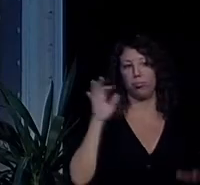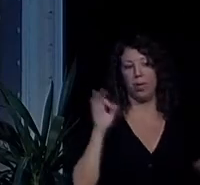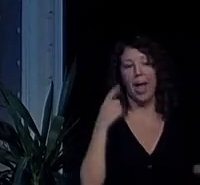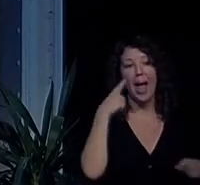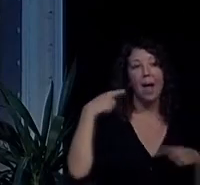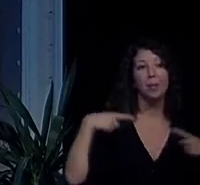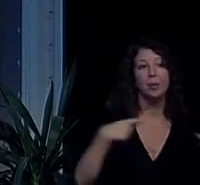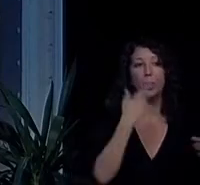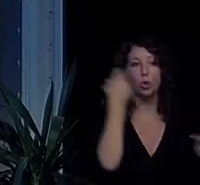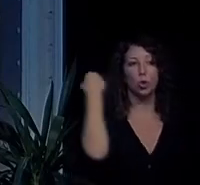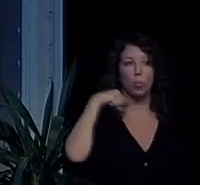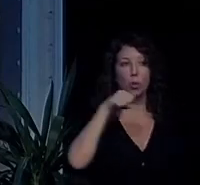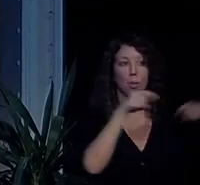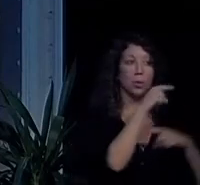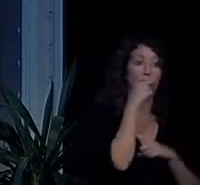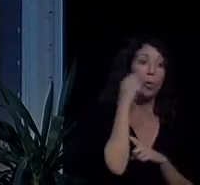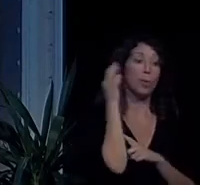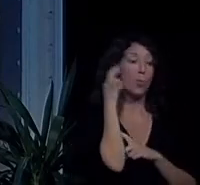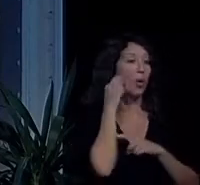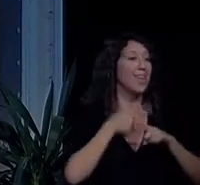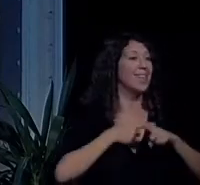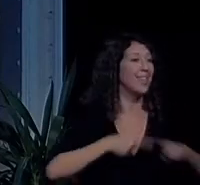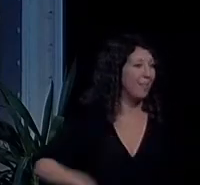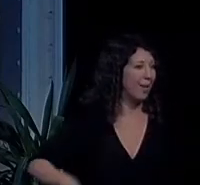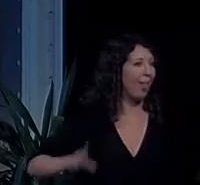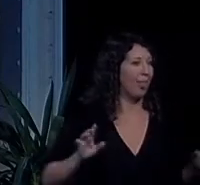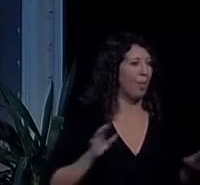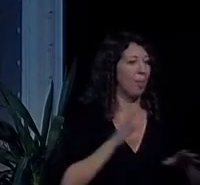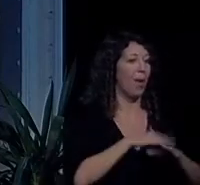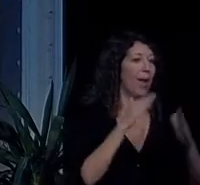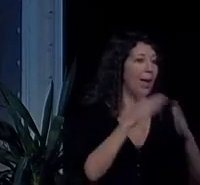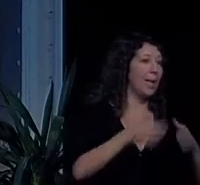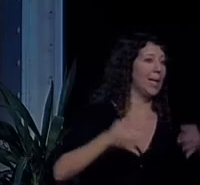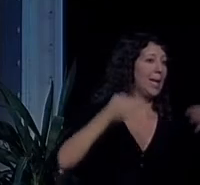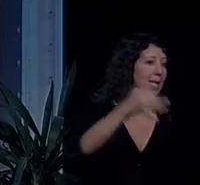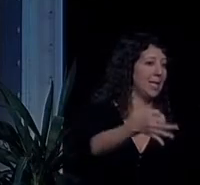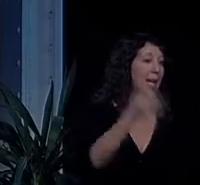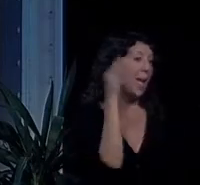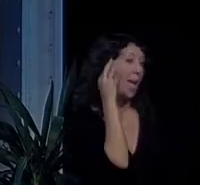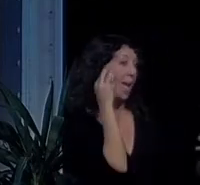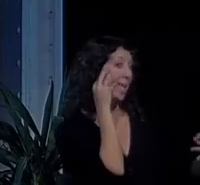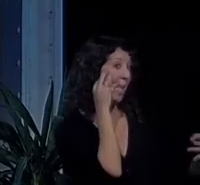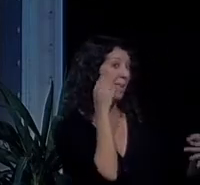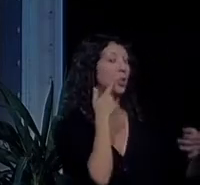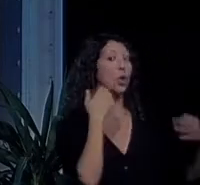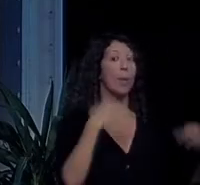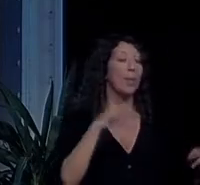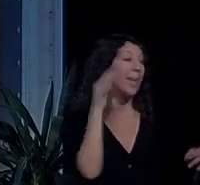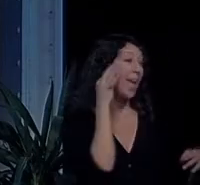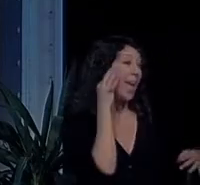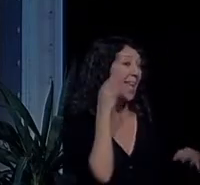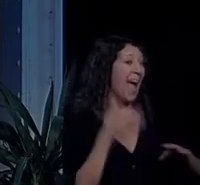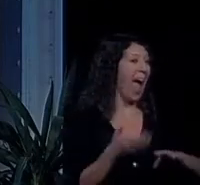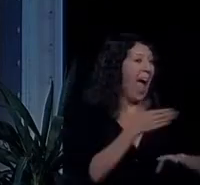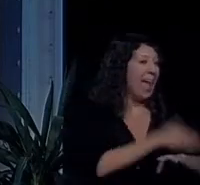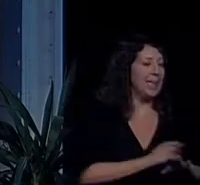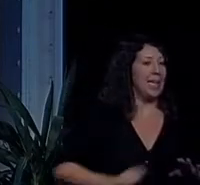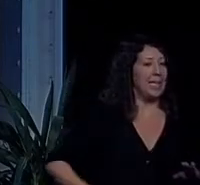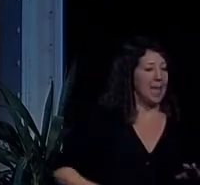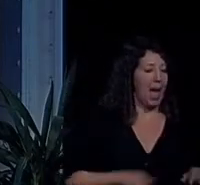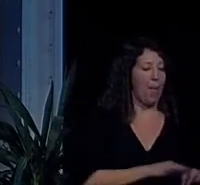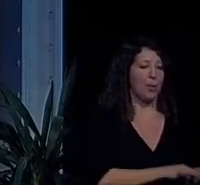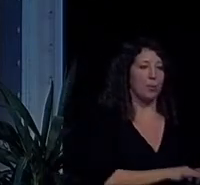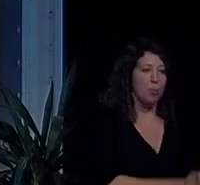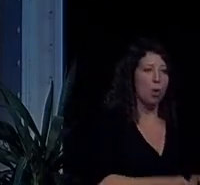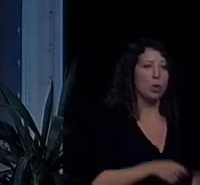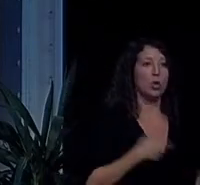y comportamientos entre hombres y mujeres a la hora de llegar a casa. Ellas, antes de llegar al destino, saca la llave, cierra el bolso y